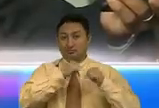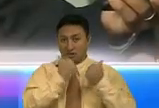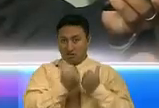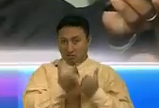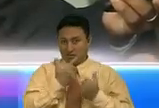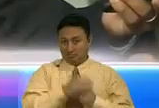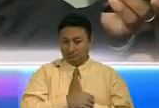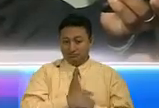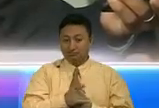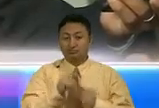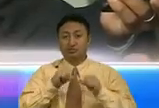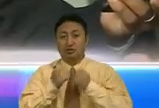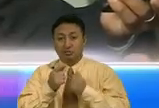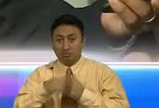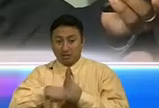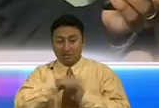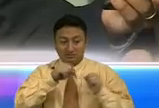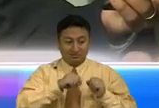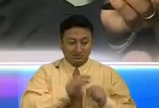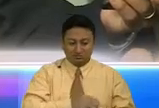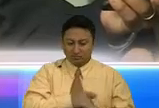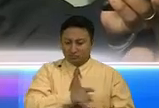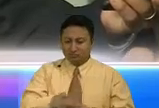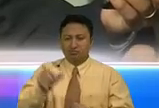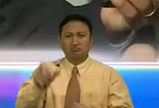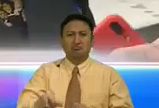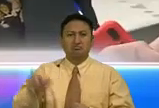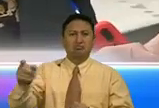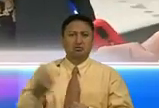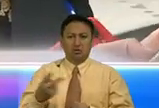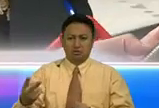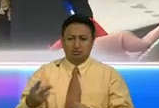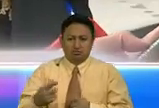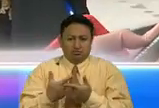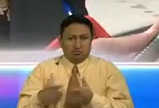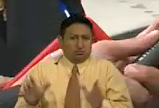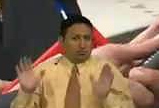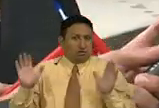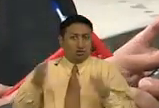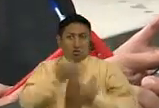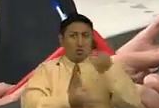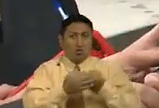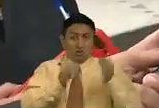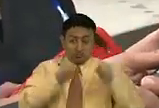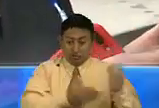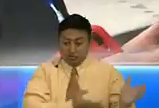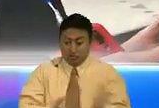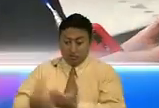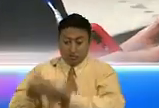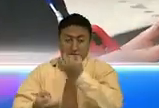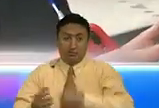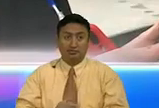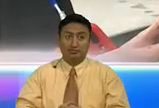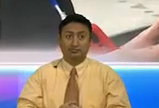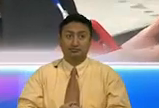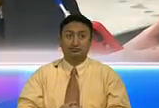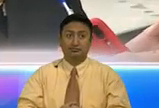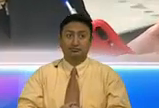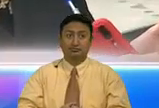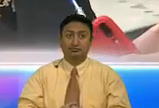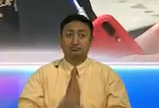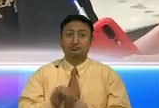de legisladores en funciones, el juez es libre de proceder. Y sea la justicia la que nos dé